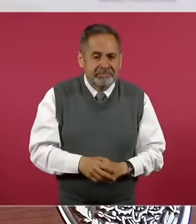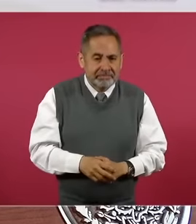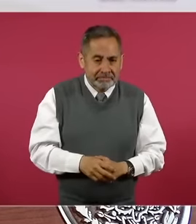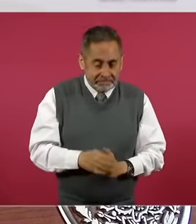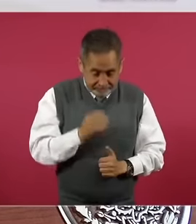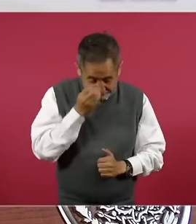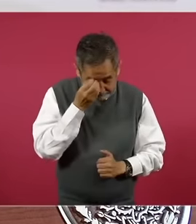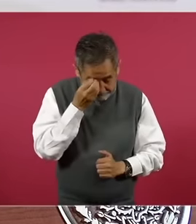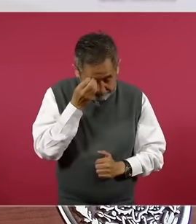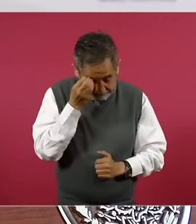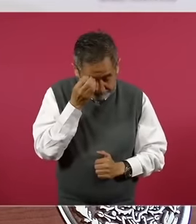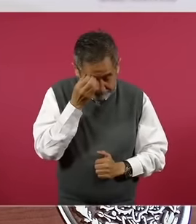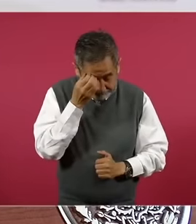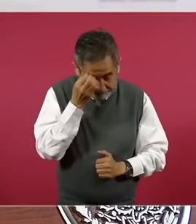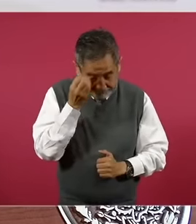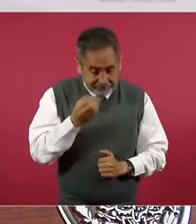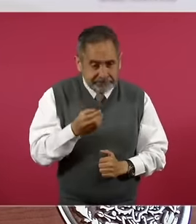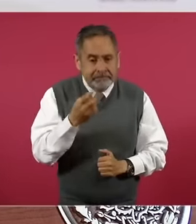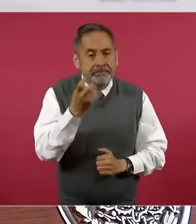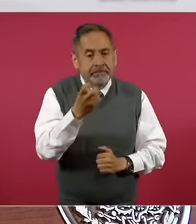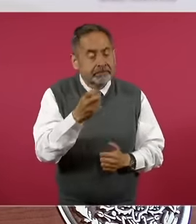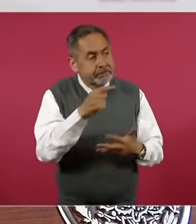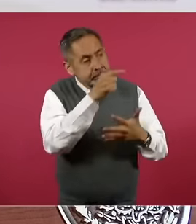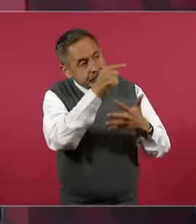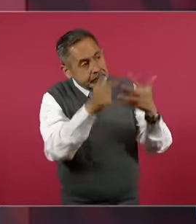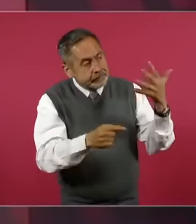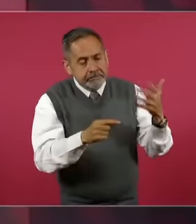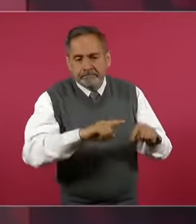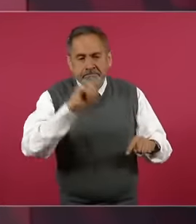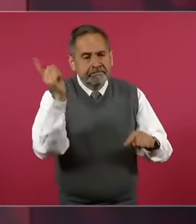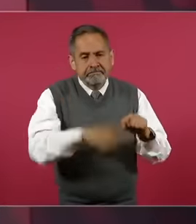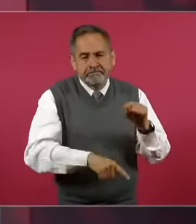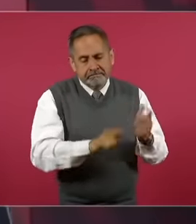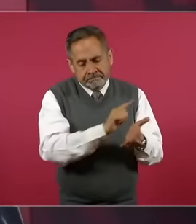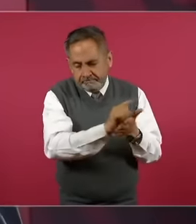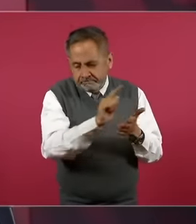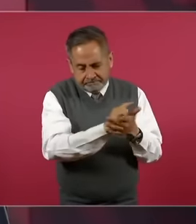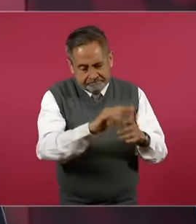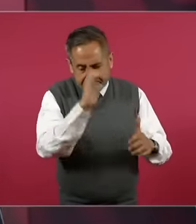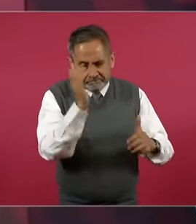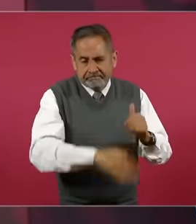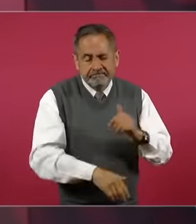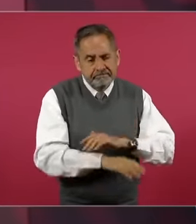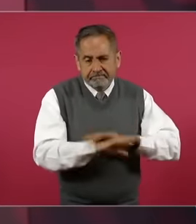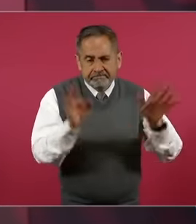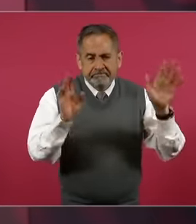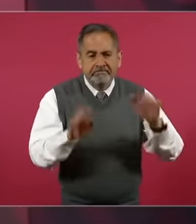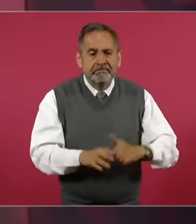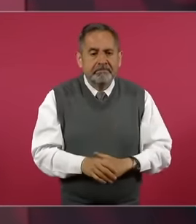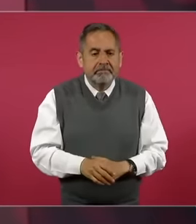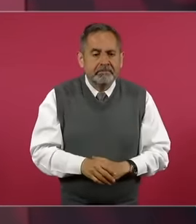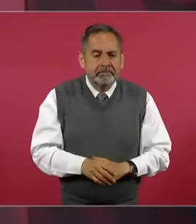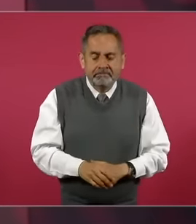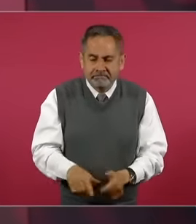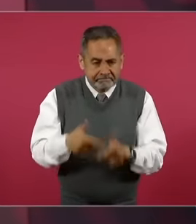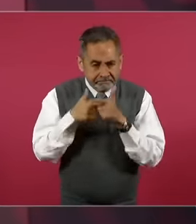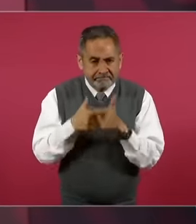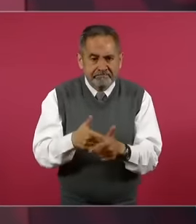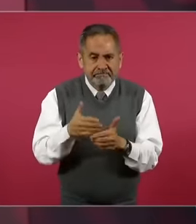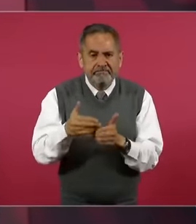Todo eso se tiene que limpiar y hay que